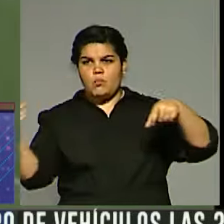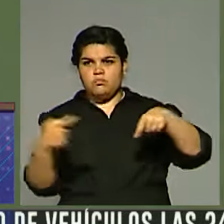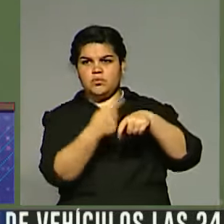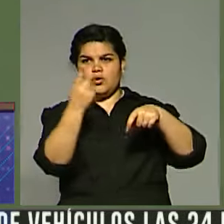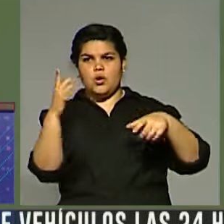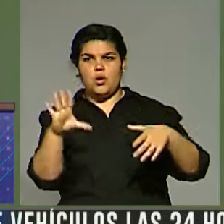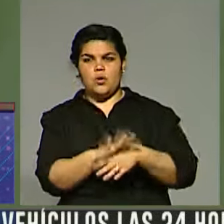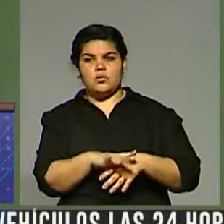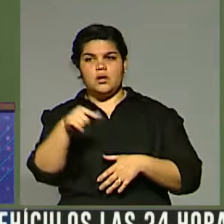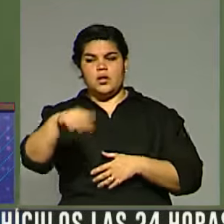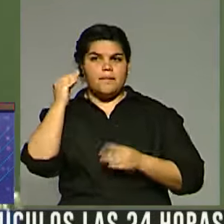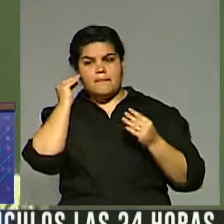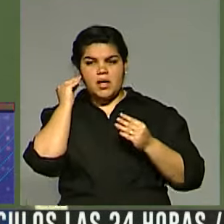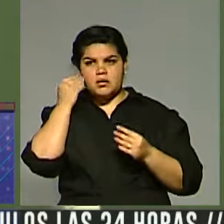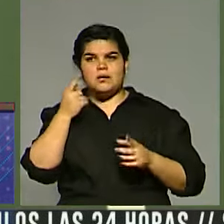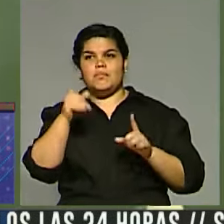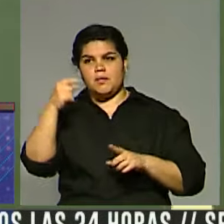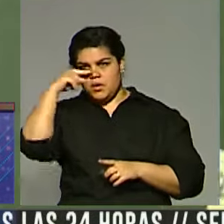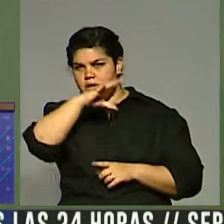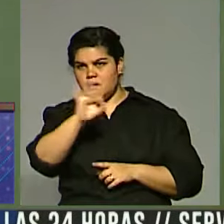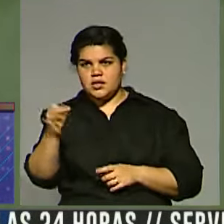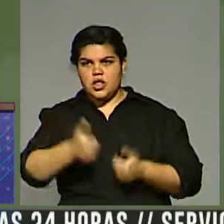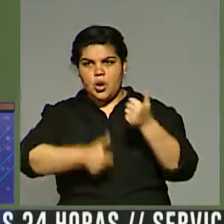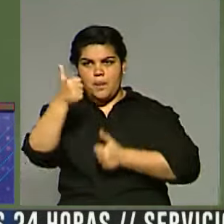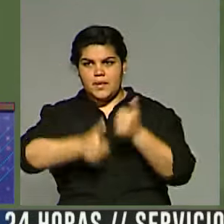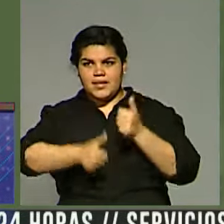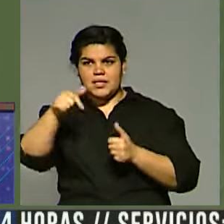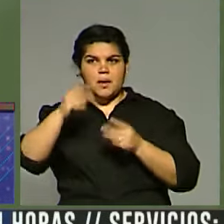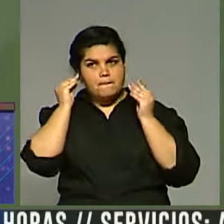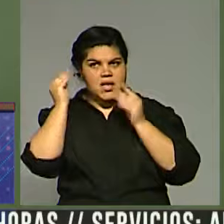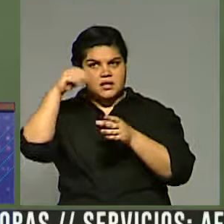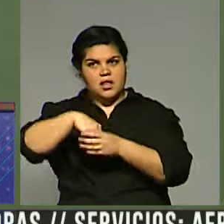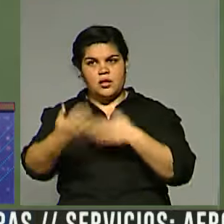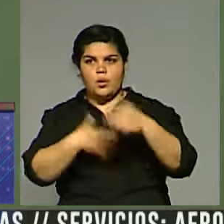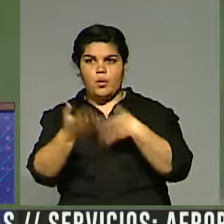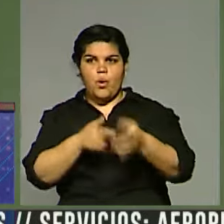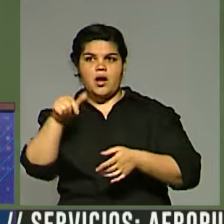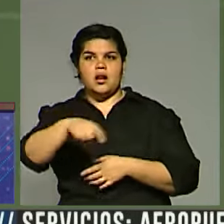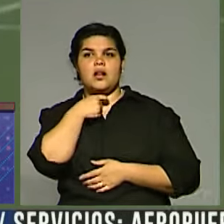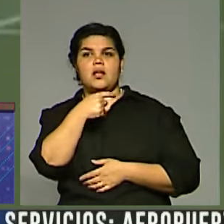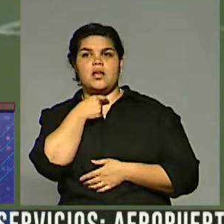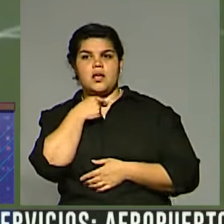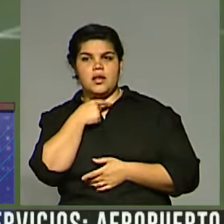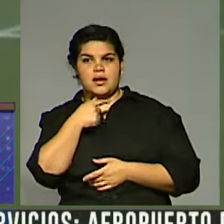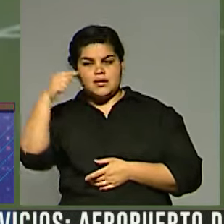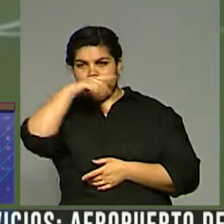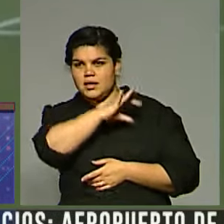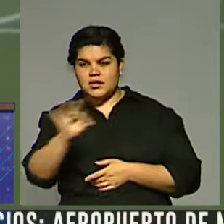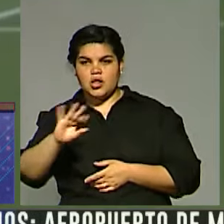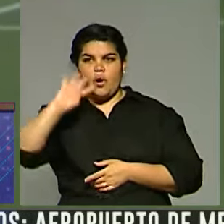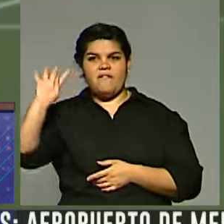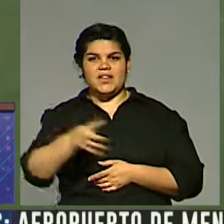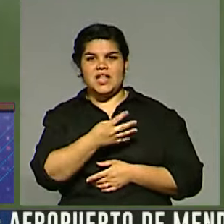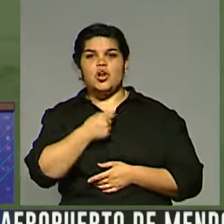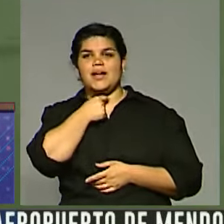Bueno, intentaba Messi su partido 700, intentaba por lo menos cerrar su partido 700 con la camiseta del Barcelona